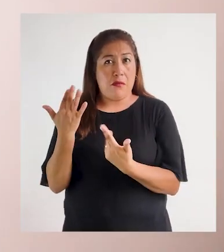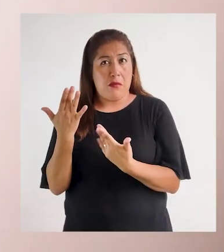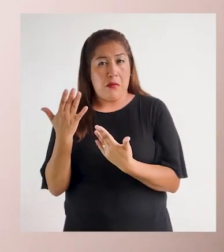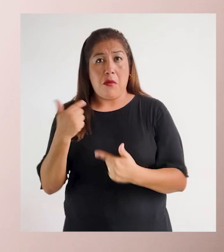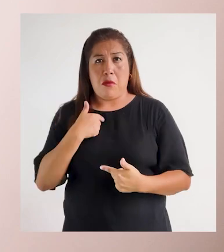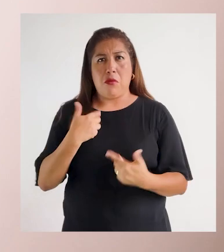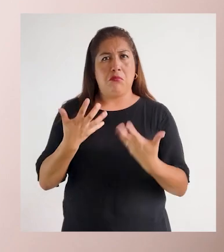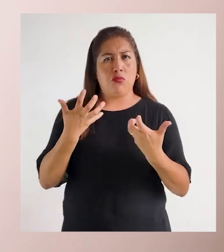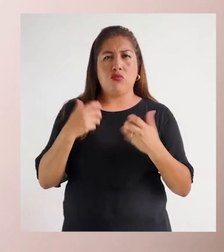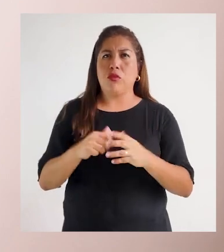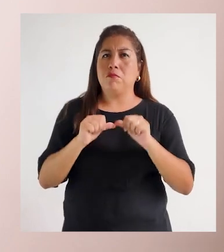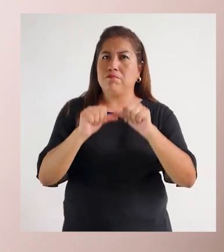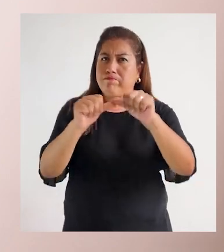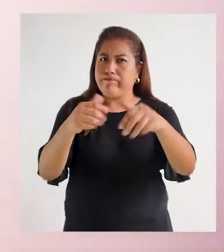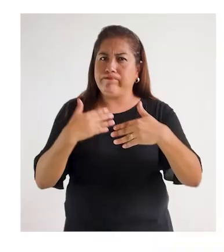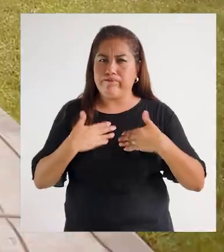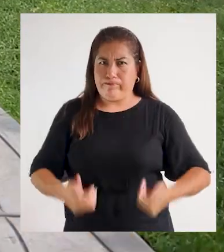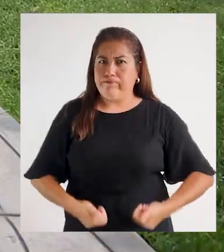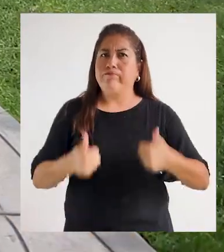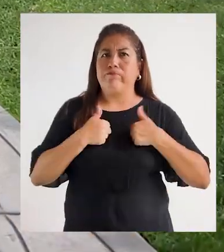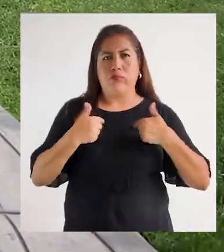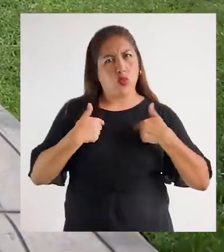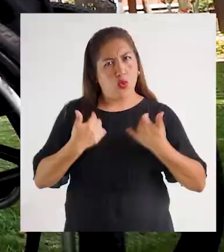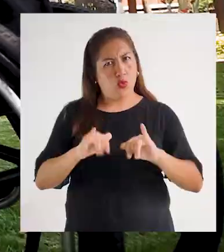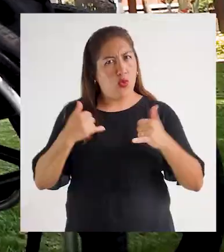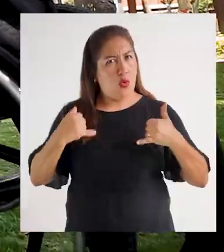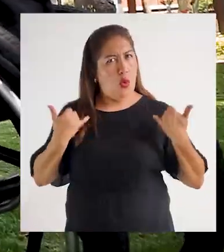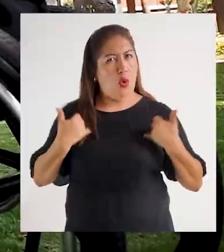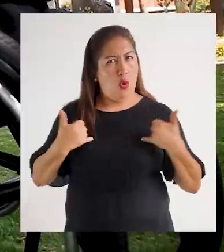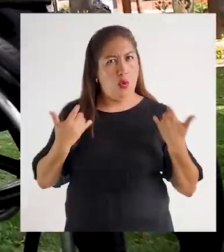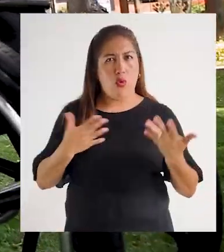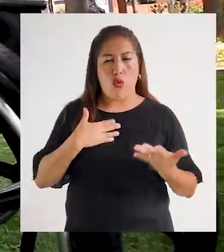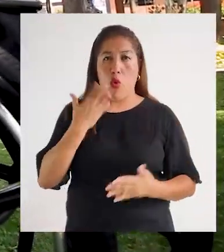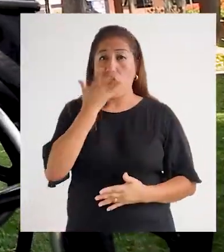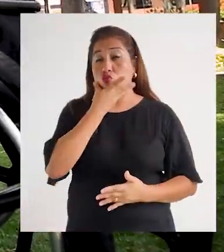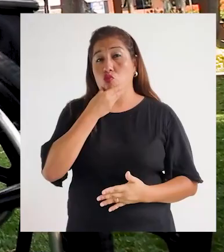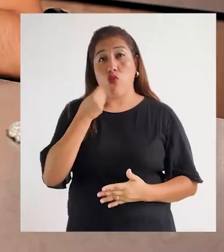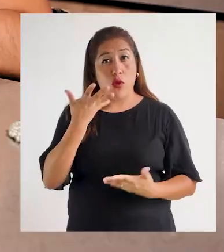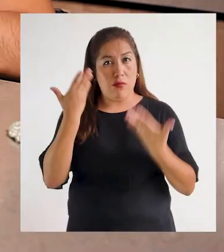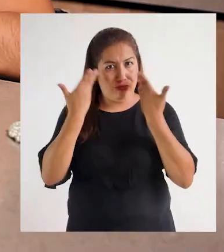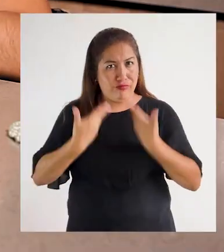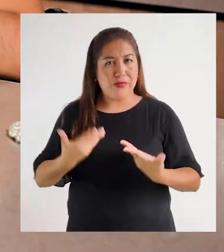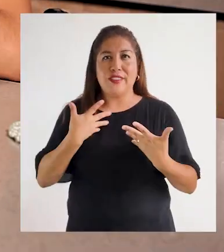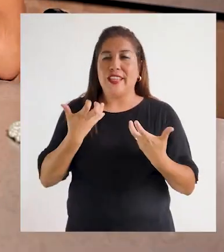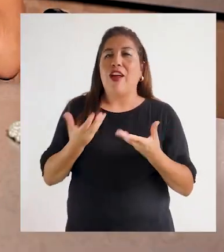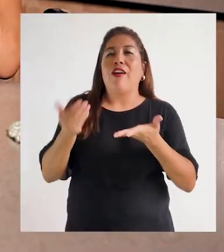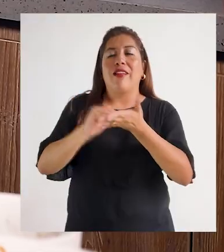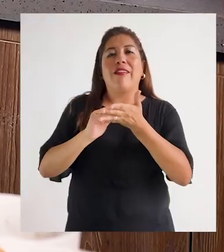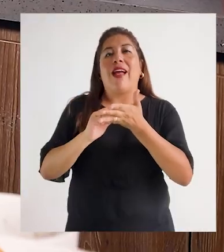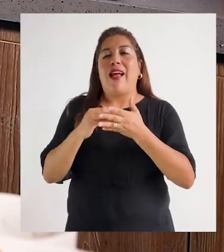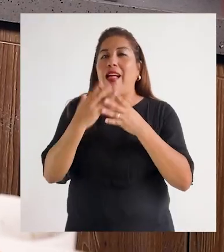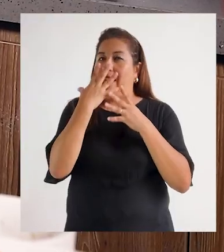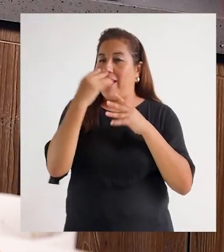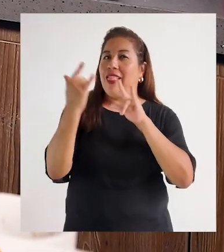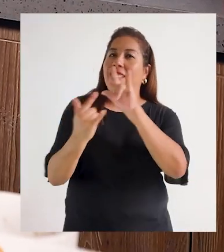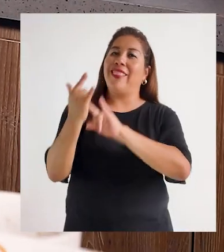yo no, porque yo quiero seguir viviendo, soy joven, soy guapa, entonces yo quería volver a enamorarme, quería